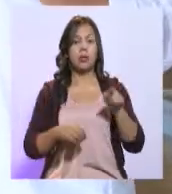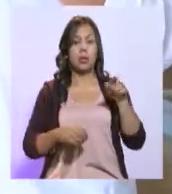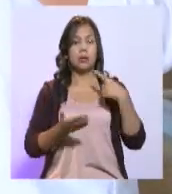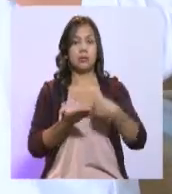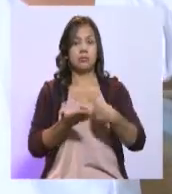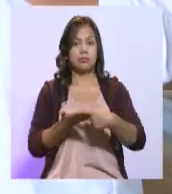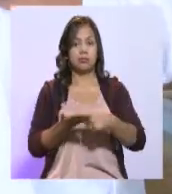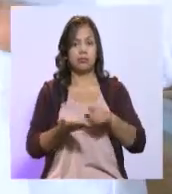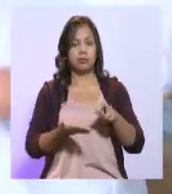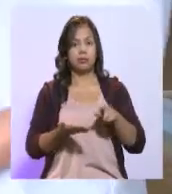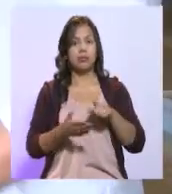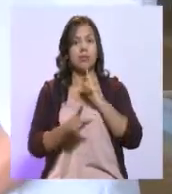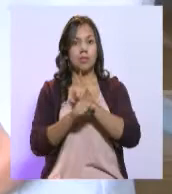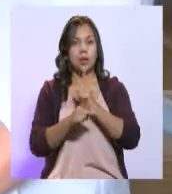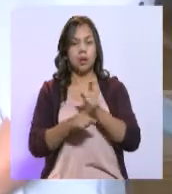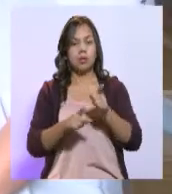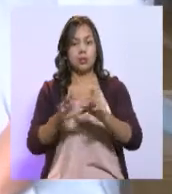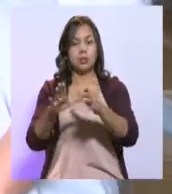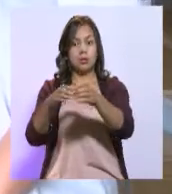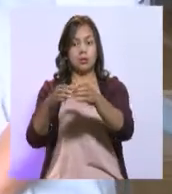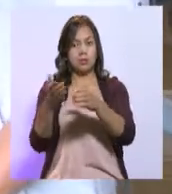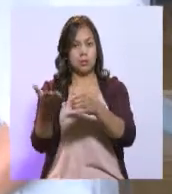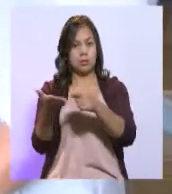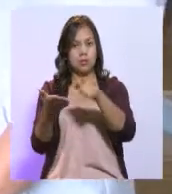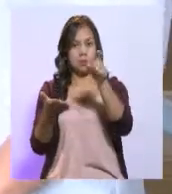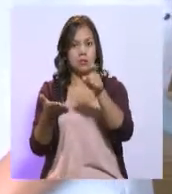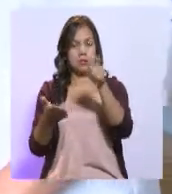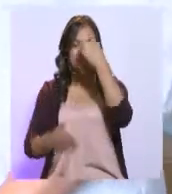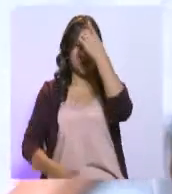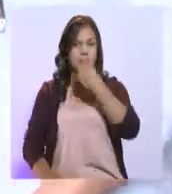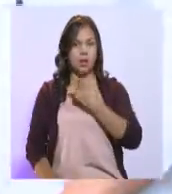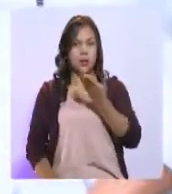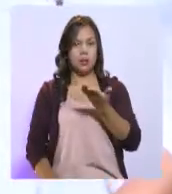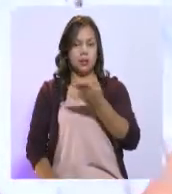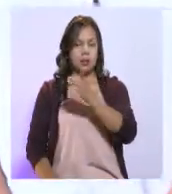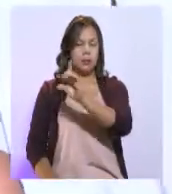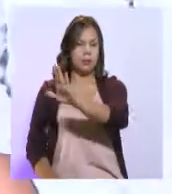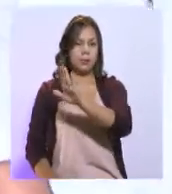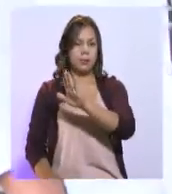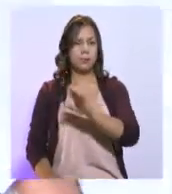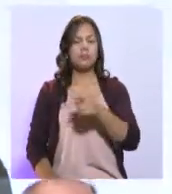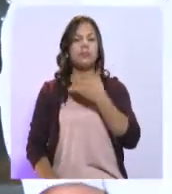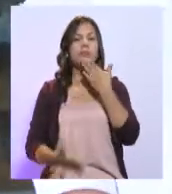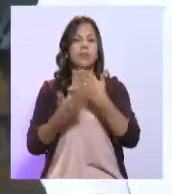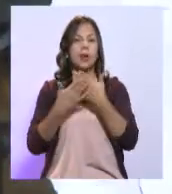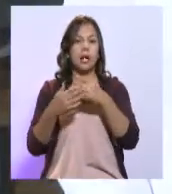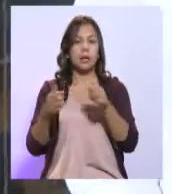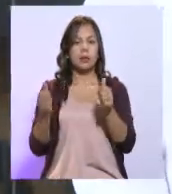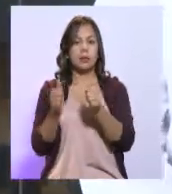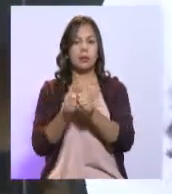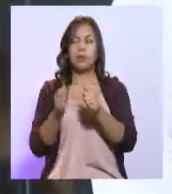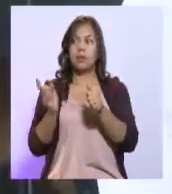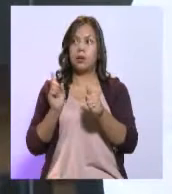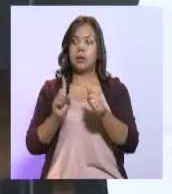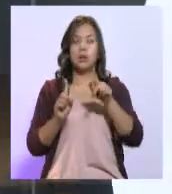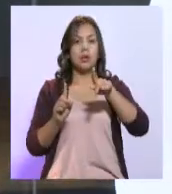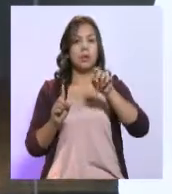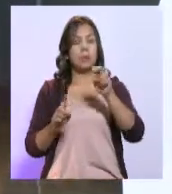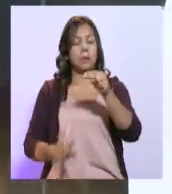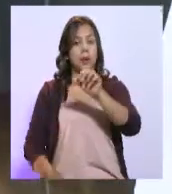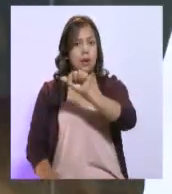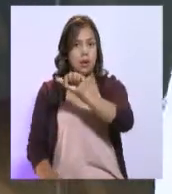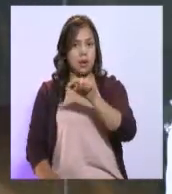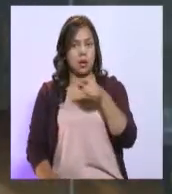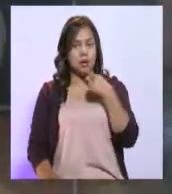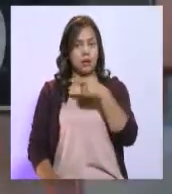y pues en base a ello la comisión tendrá que decidir. Muchísimas gracias a la asambleísta Jimena Paña, integrante de la Comisión de Desarrollo Económico, quien ya